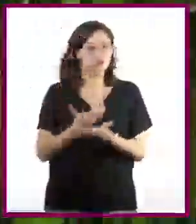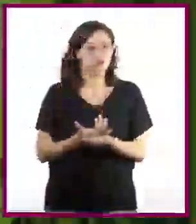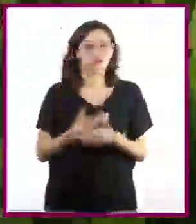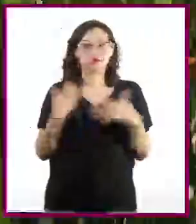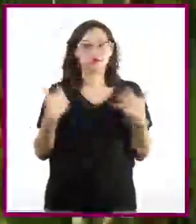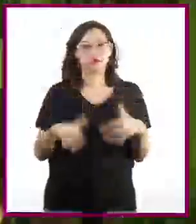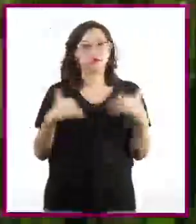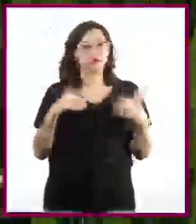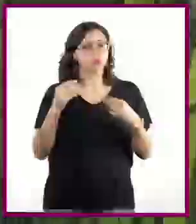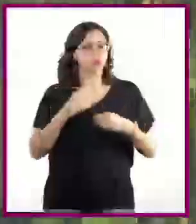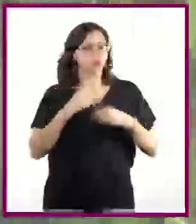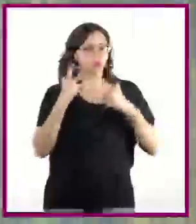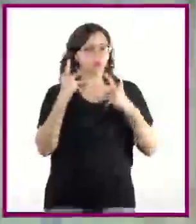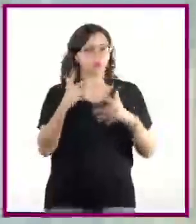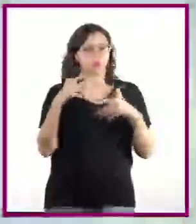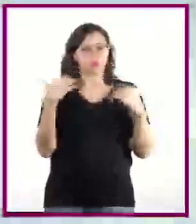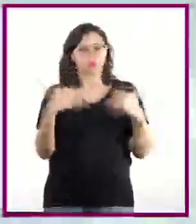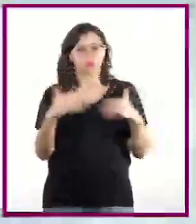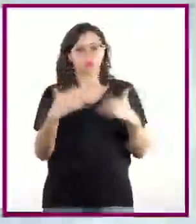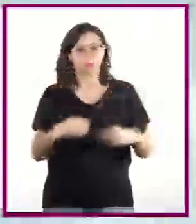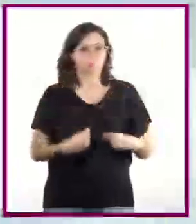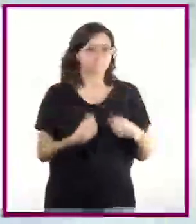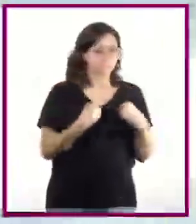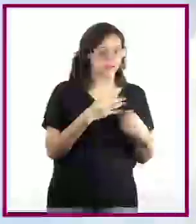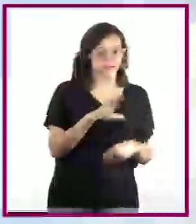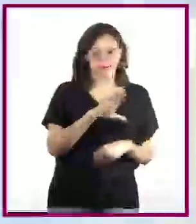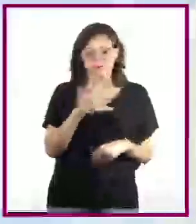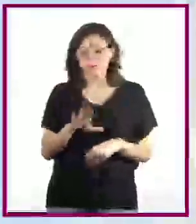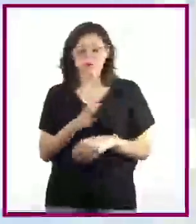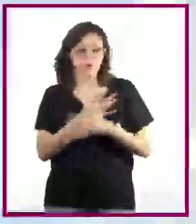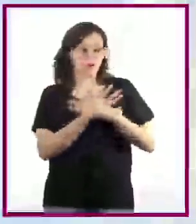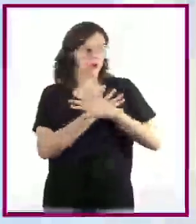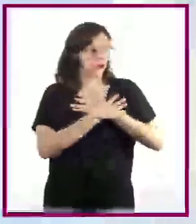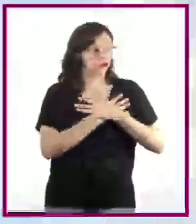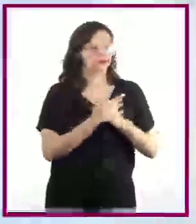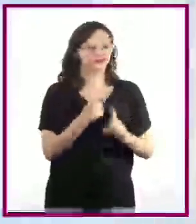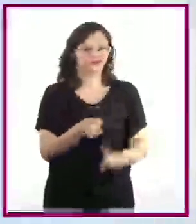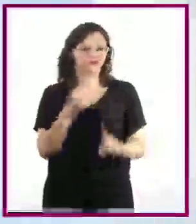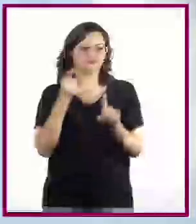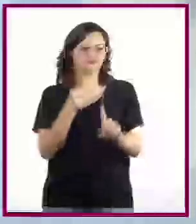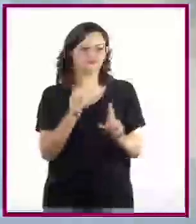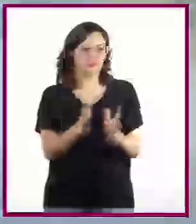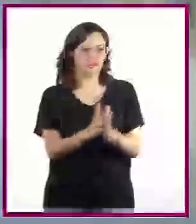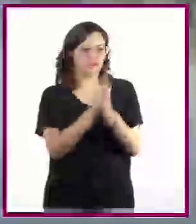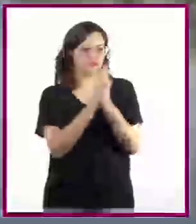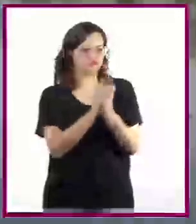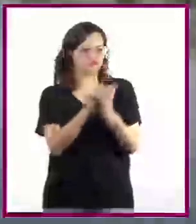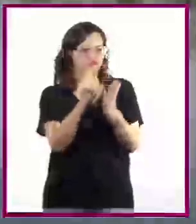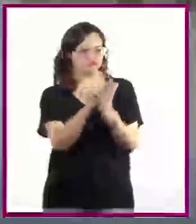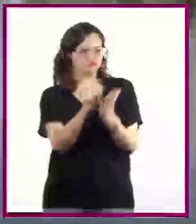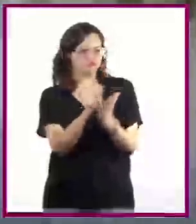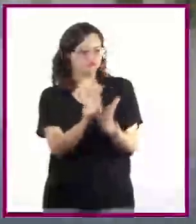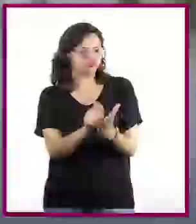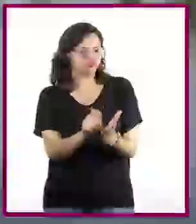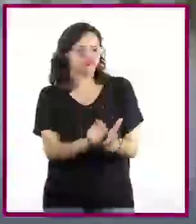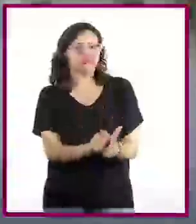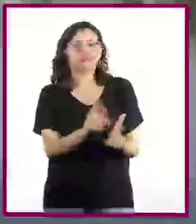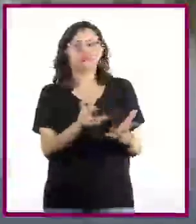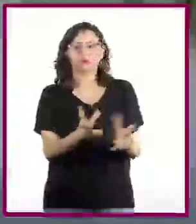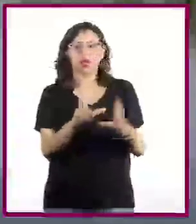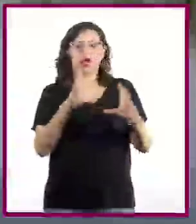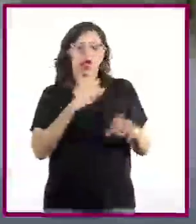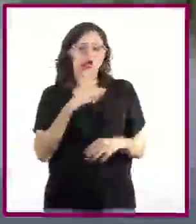su madurez poética. La vida, la muerte y el amor son los ejes centrales del libro, que en su mayoría está compuesto